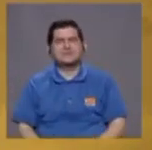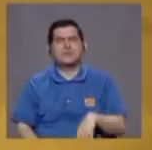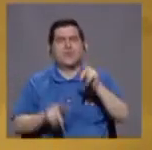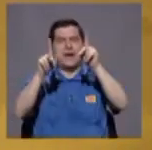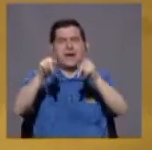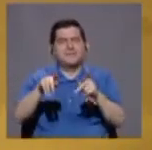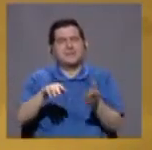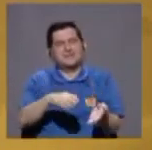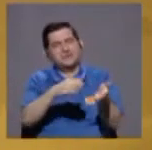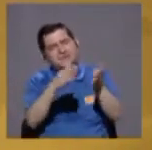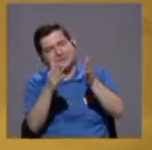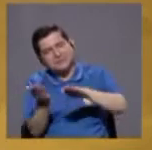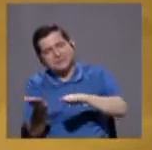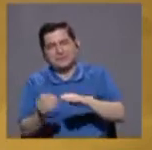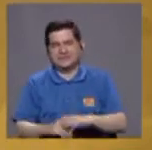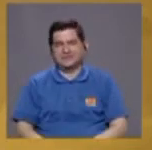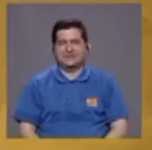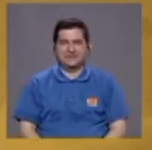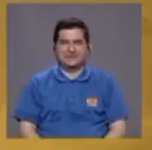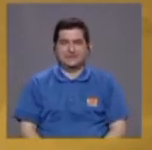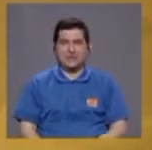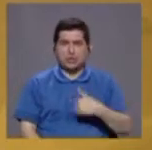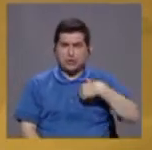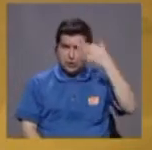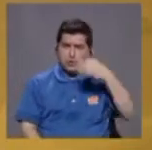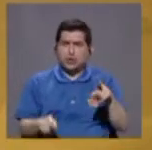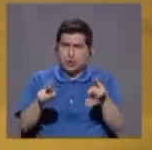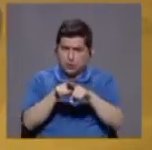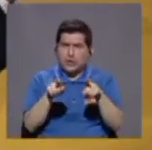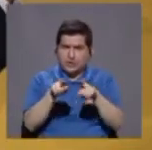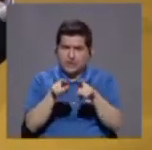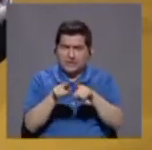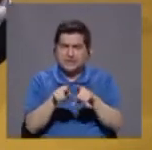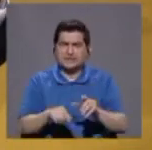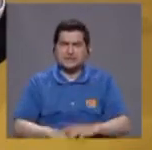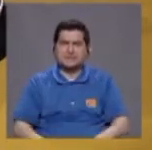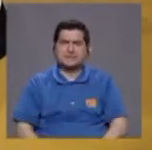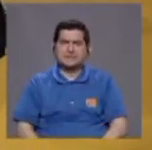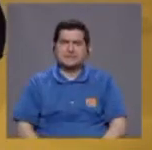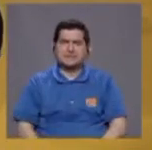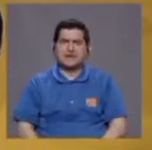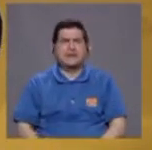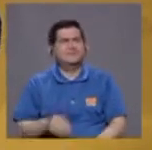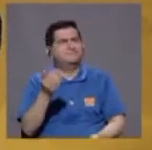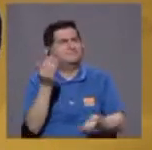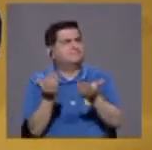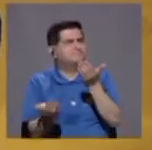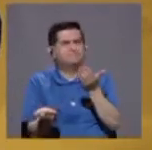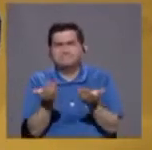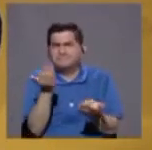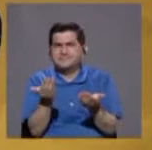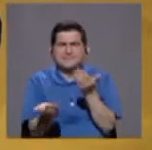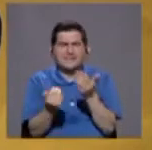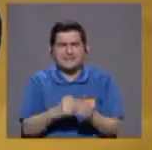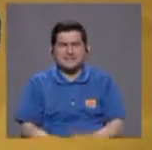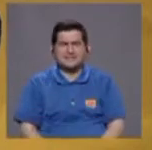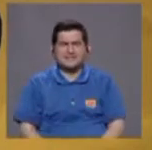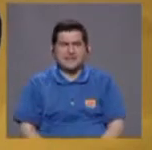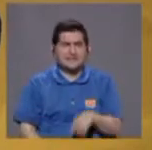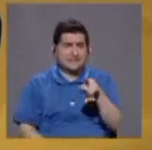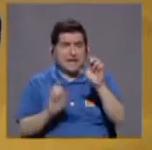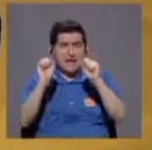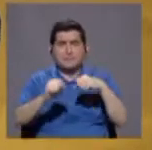humano, sino que me parece a mí que hubiera llevado a